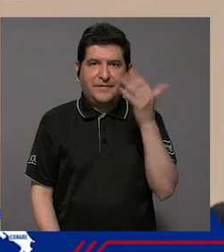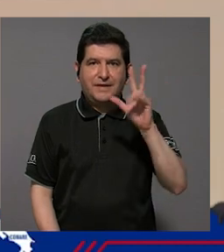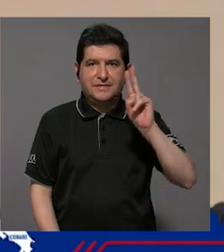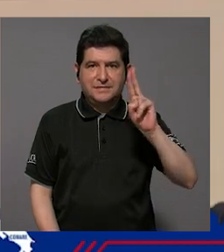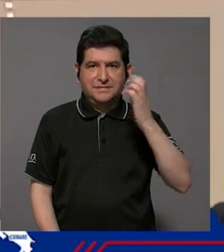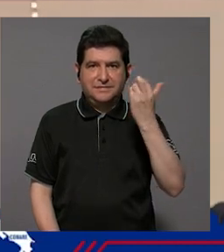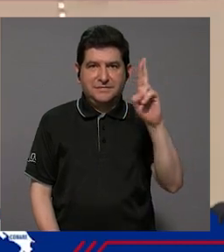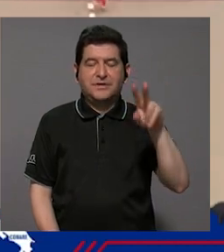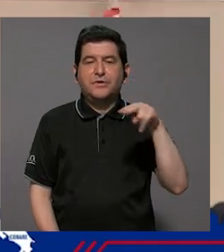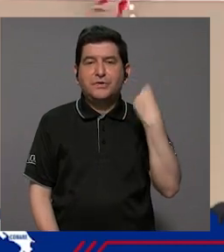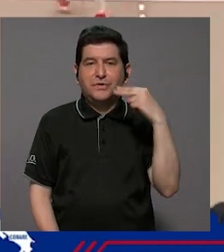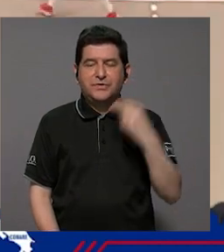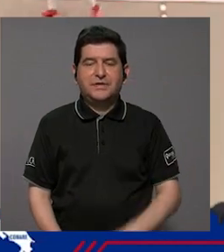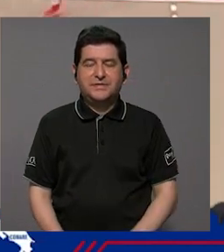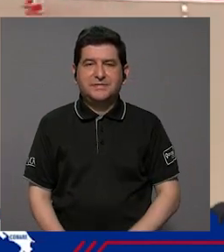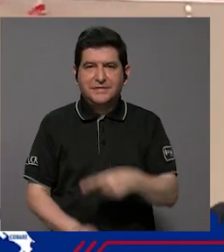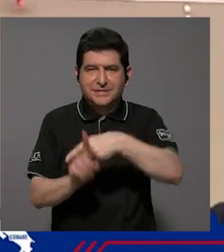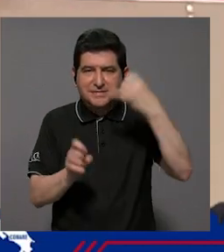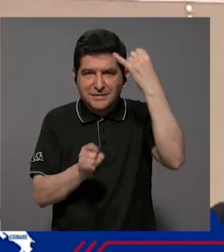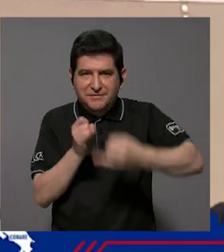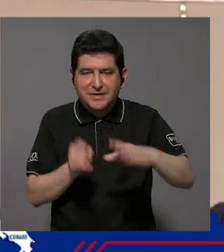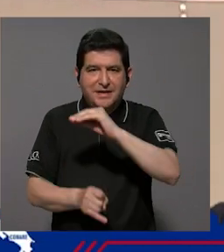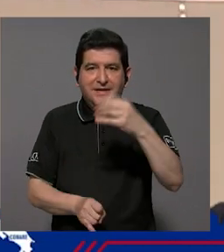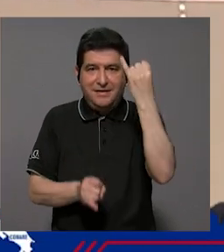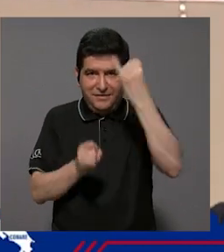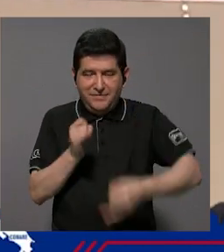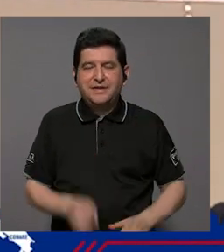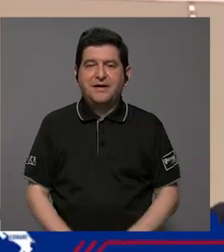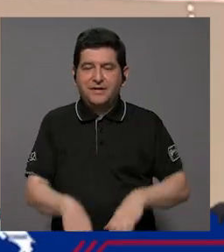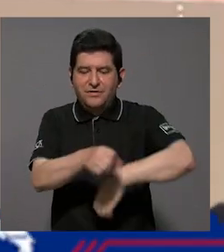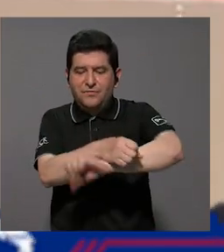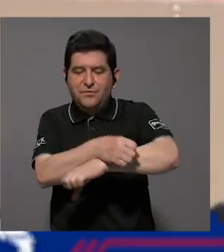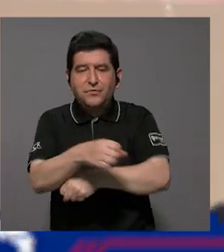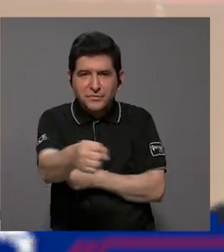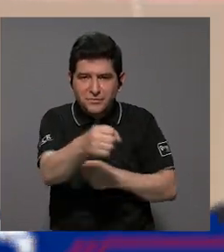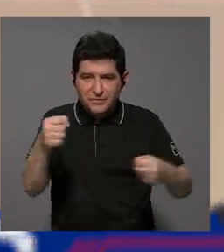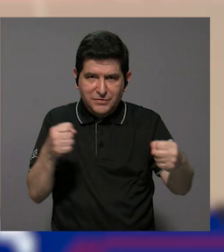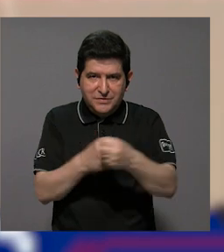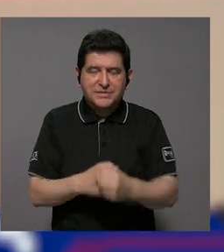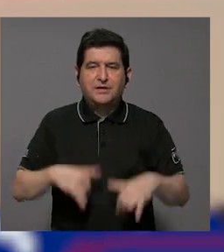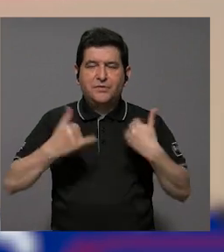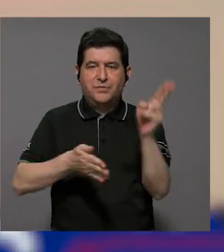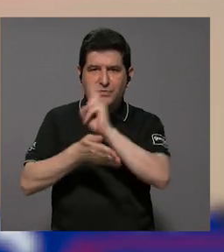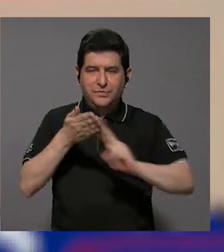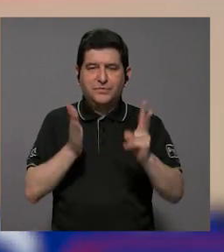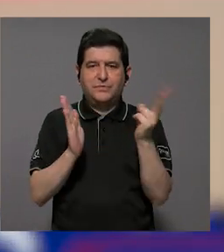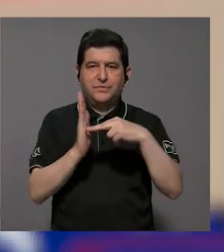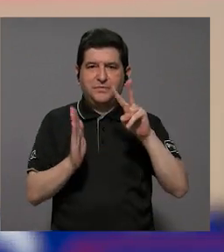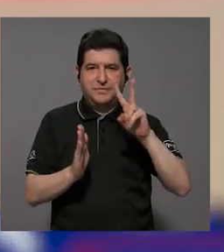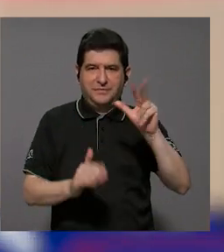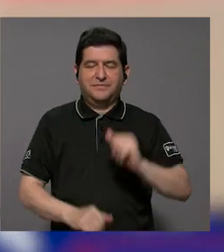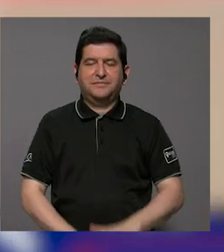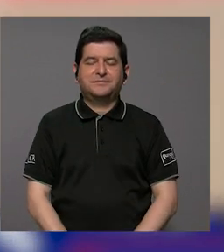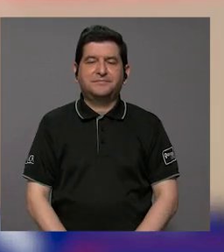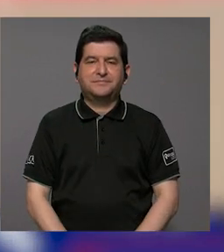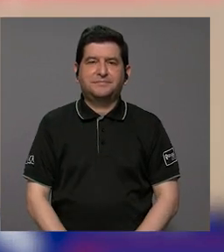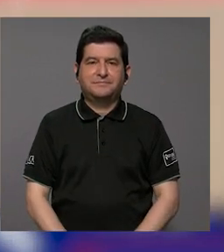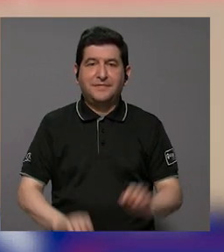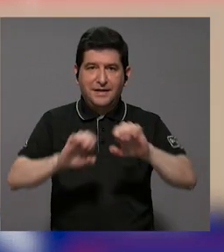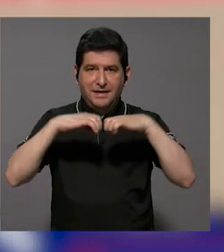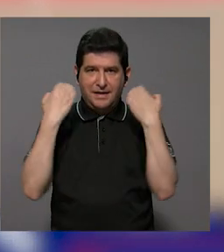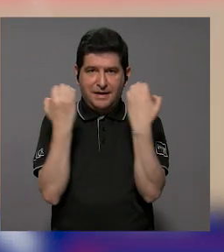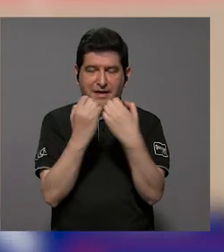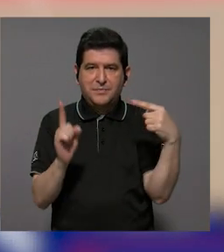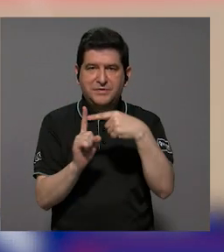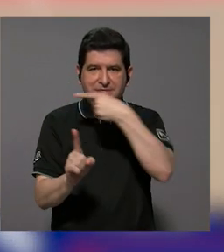SUCR le traemos noticias de las semifinales y de la final del Campeonato de Fútbol Sala en Juncos 2023. Los equipos